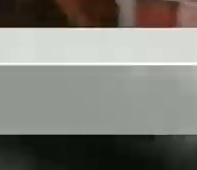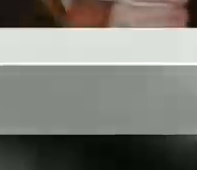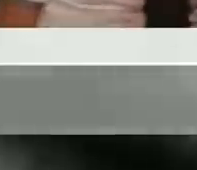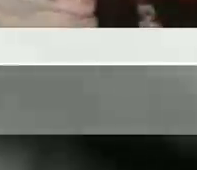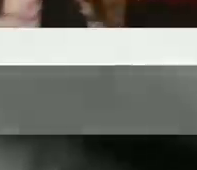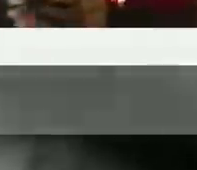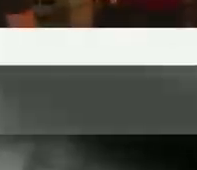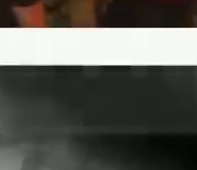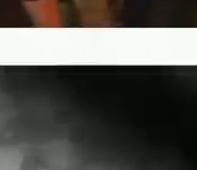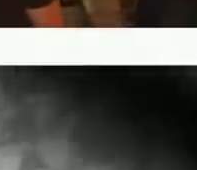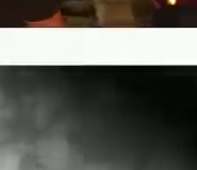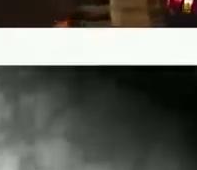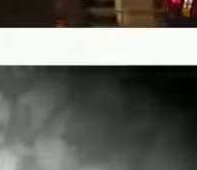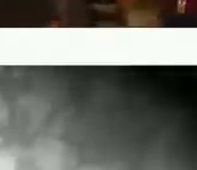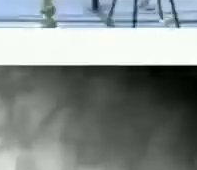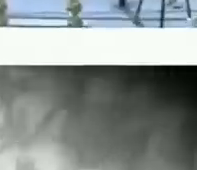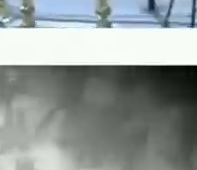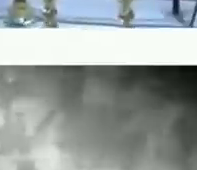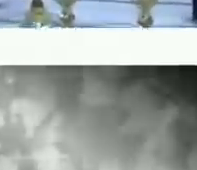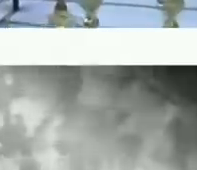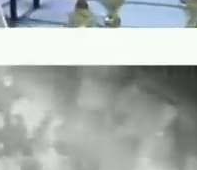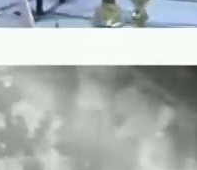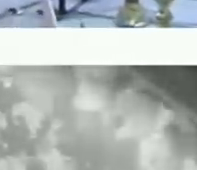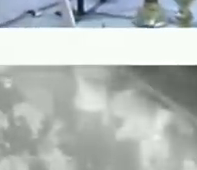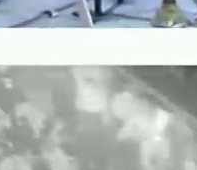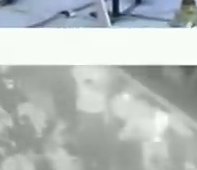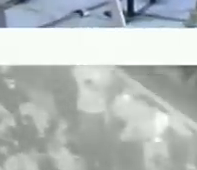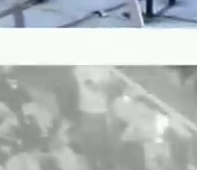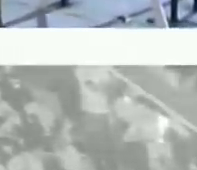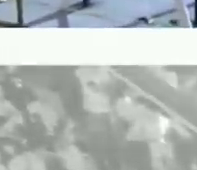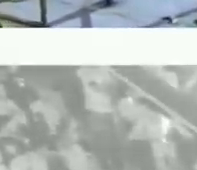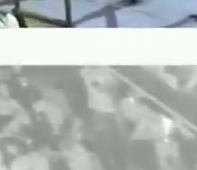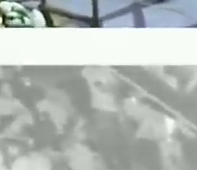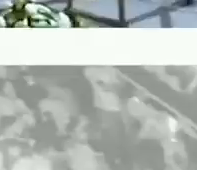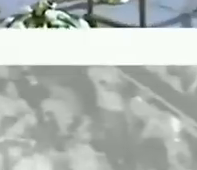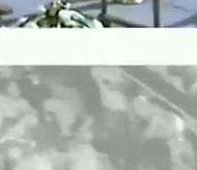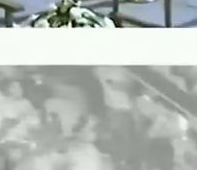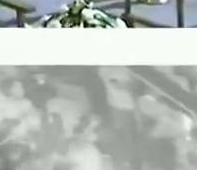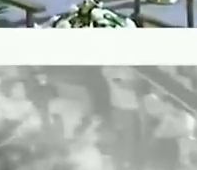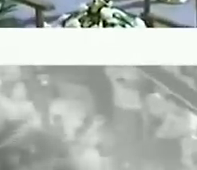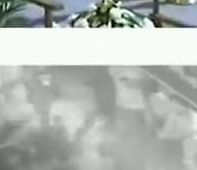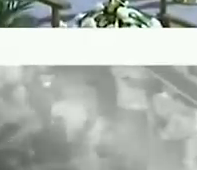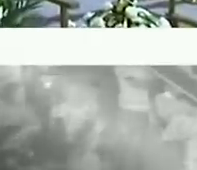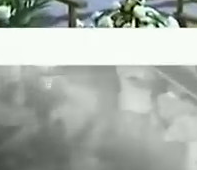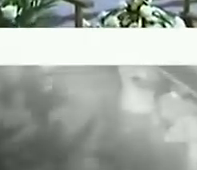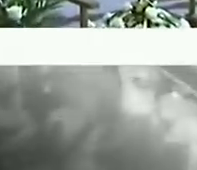Bufaré llorando el jardín y con tus recuerdos partiré